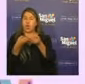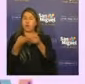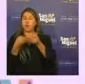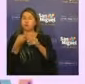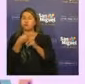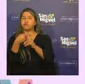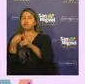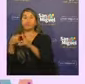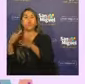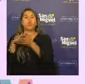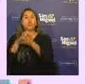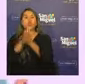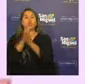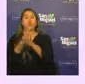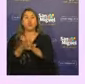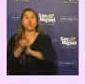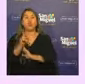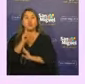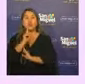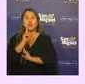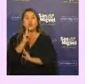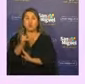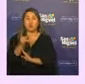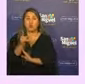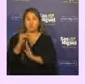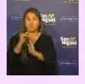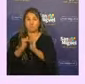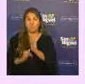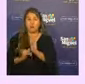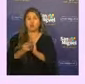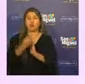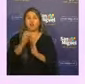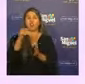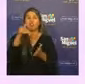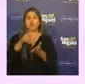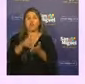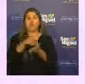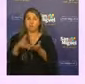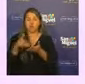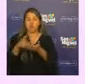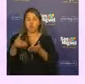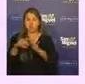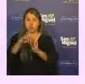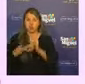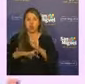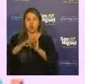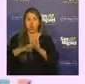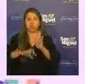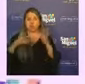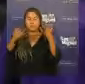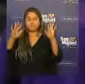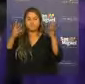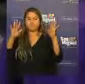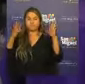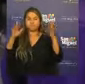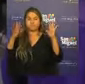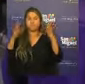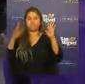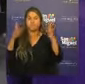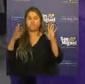regional, teniendo un cuarto menos de la población, tenemos 20 mil millones de pesos de proyectos.